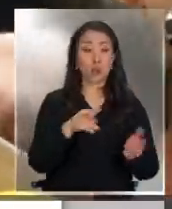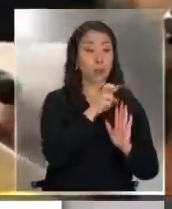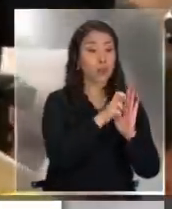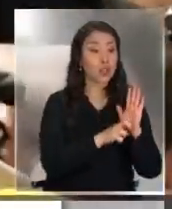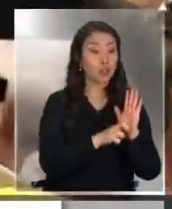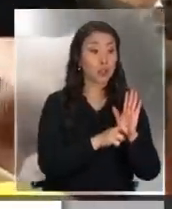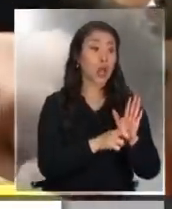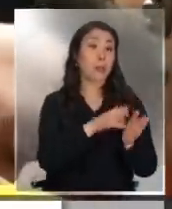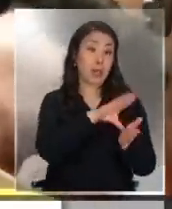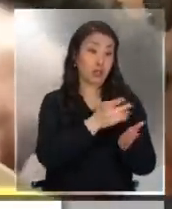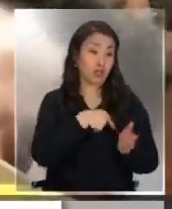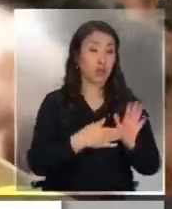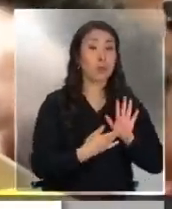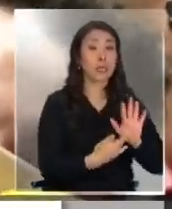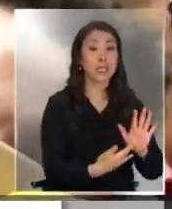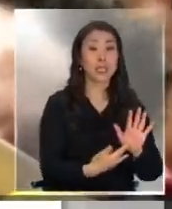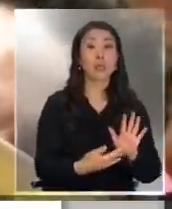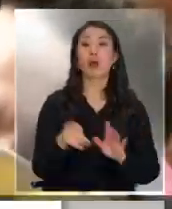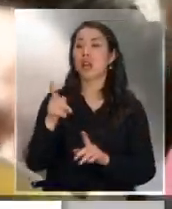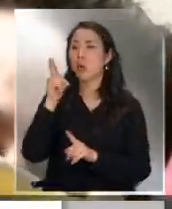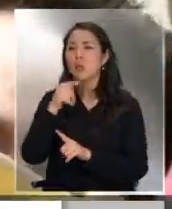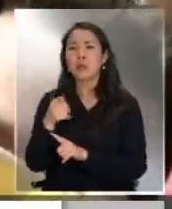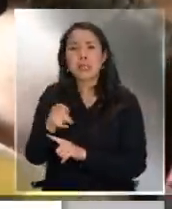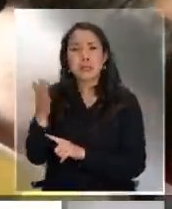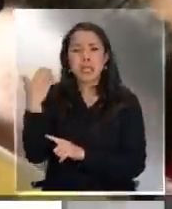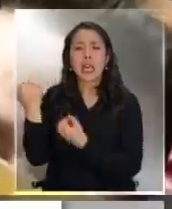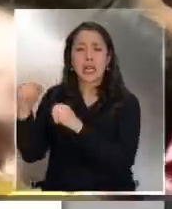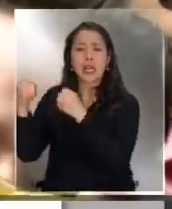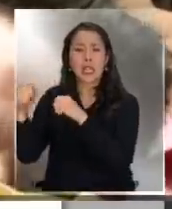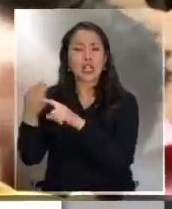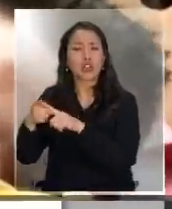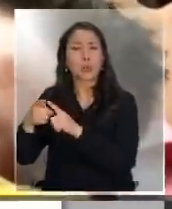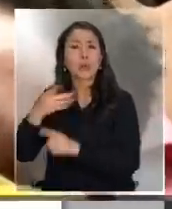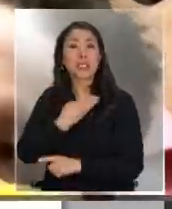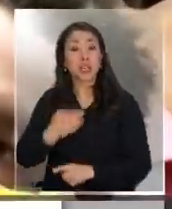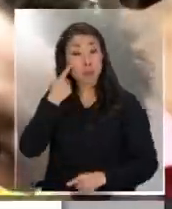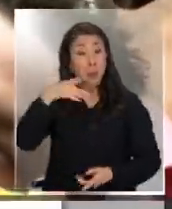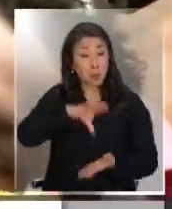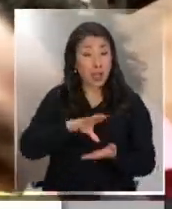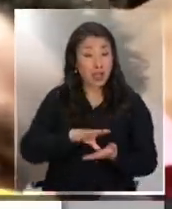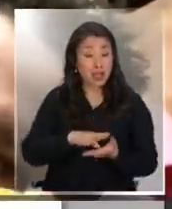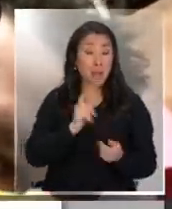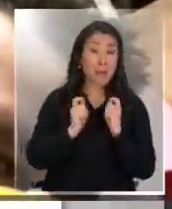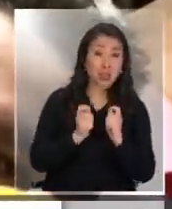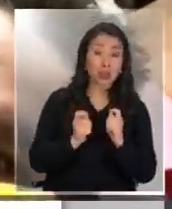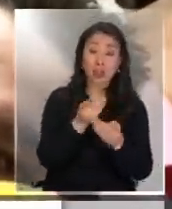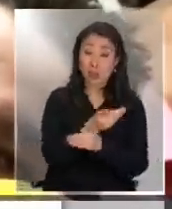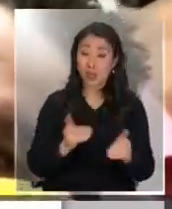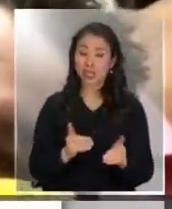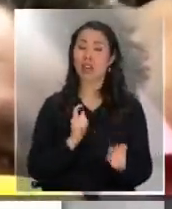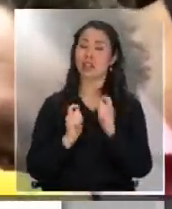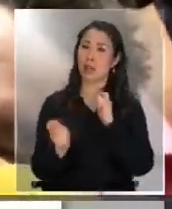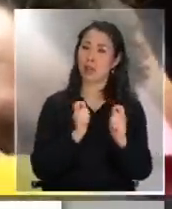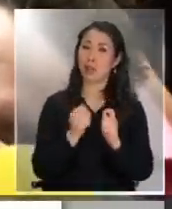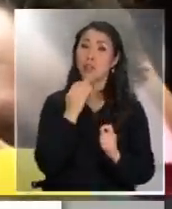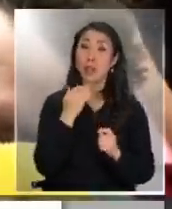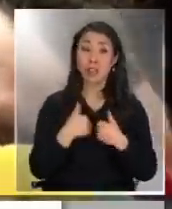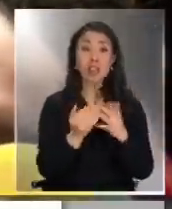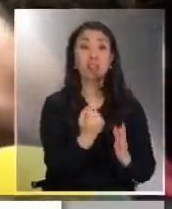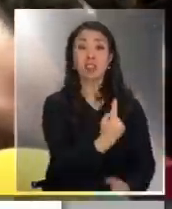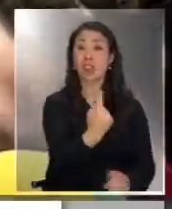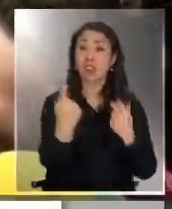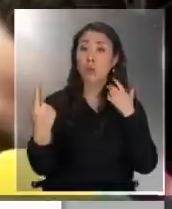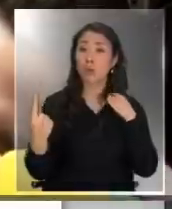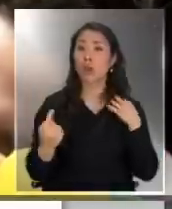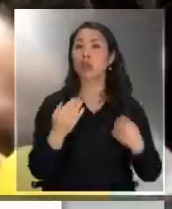nosotros presentamos, él ganó las cosas en la última semana, pero la nación está en riesgo, la democracia está en riesgo y las libertades individuales están